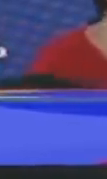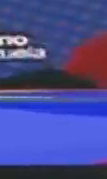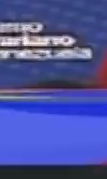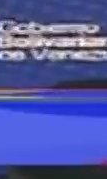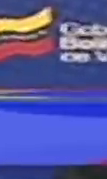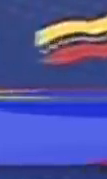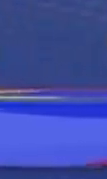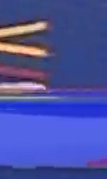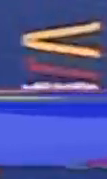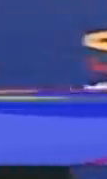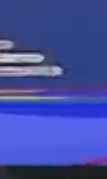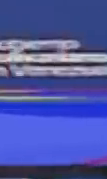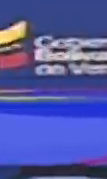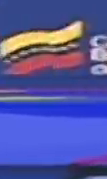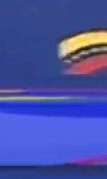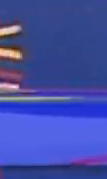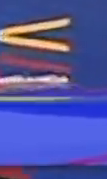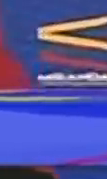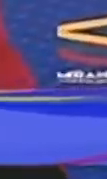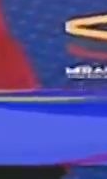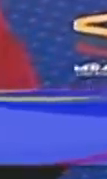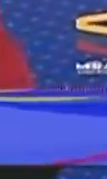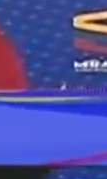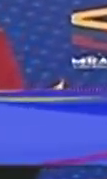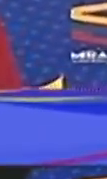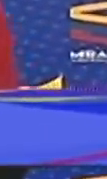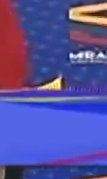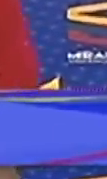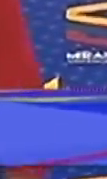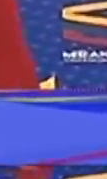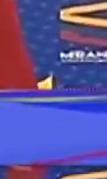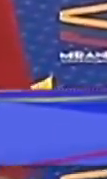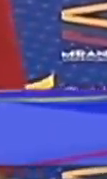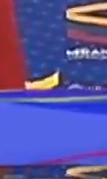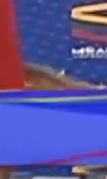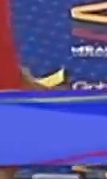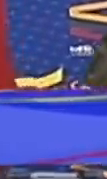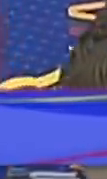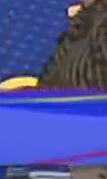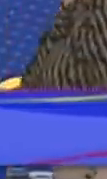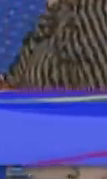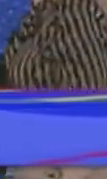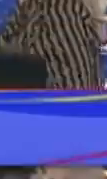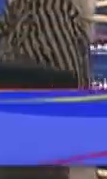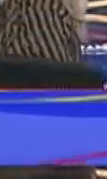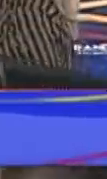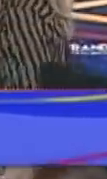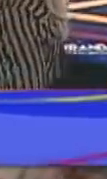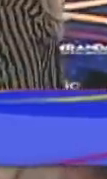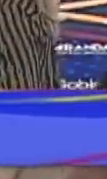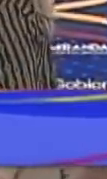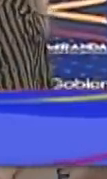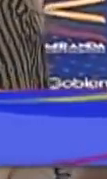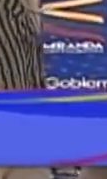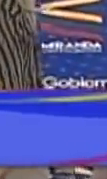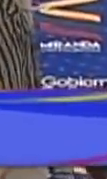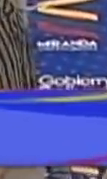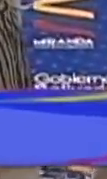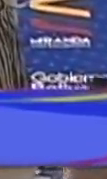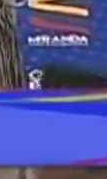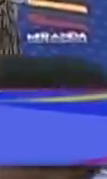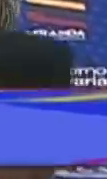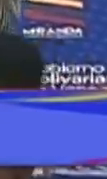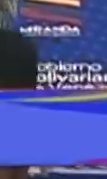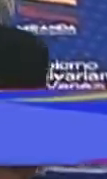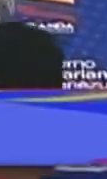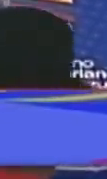entidad, una instancia de articulación de las políticas de gobierno nacional, regional y municipal en cada una de las comunidades que conforman